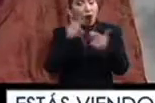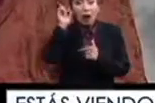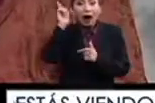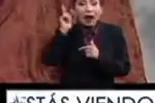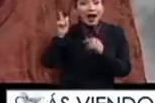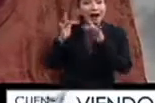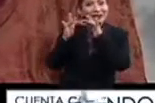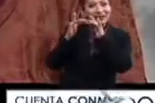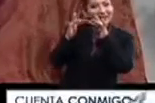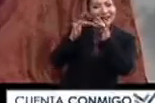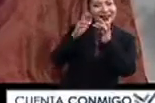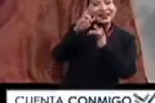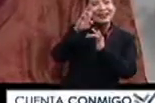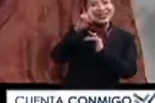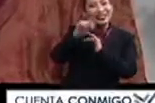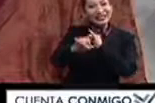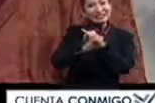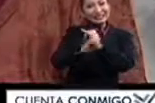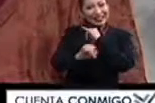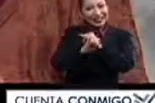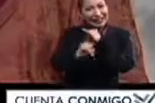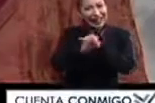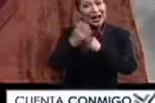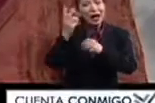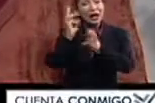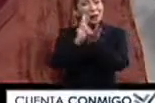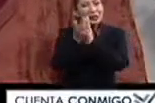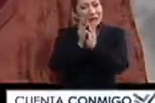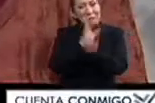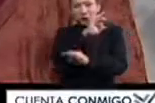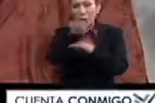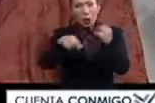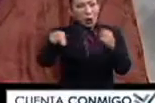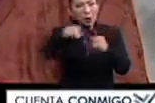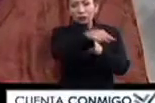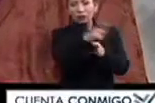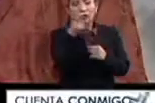redes sociales y el internet y el WhatsApp y todo eso